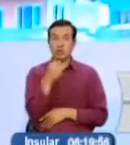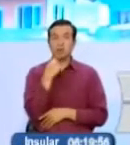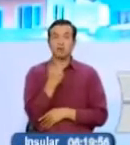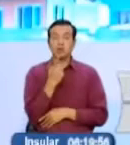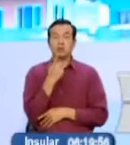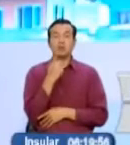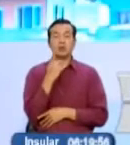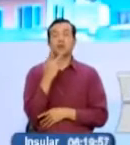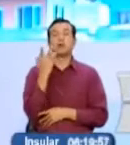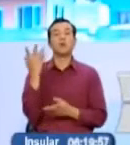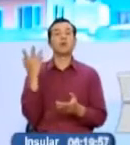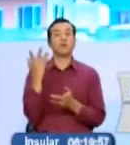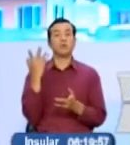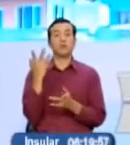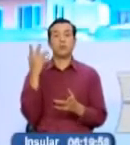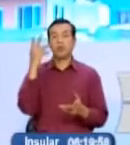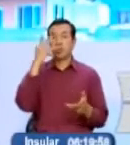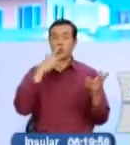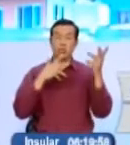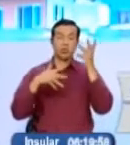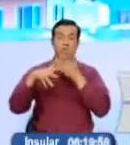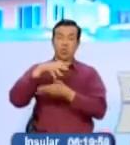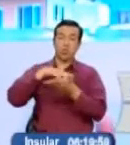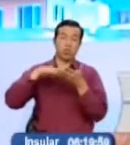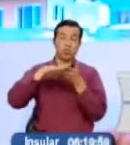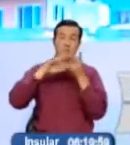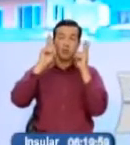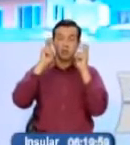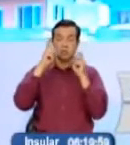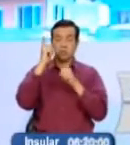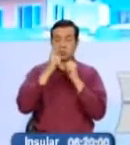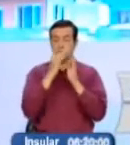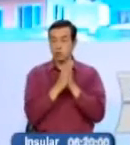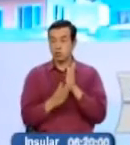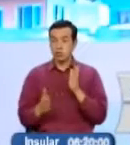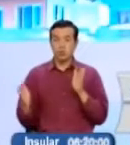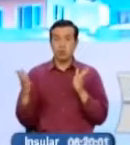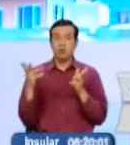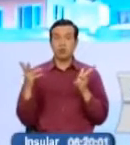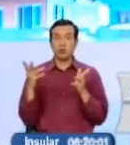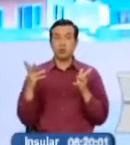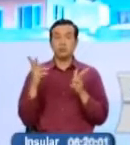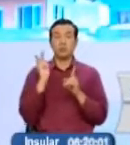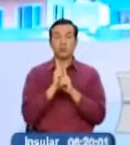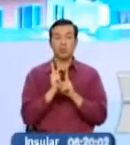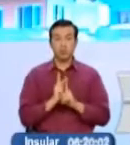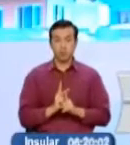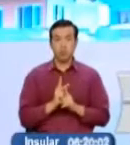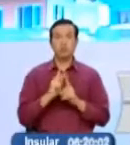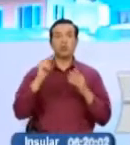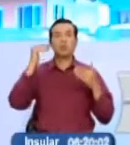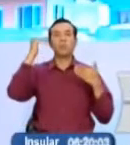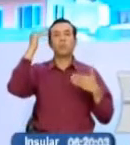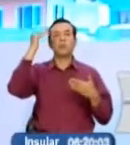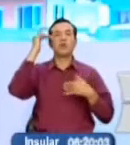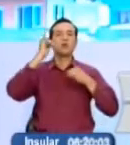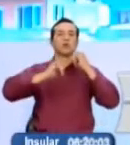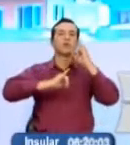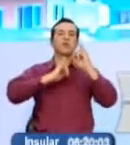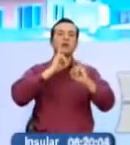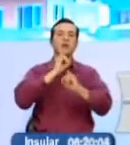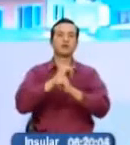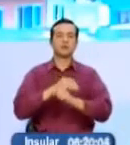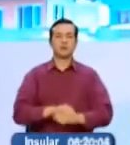el principal factor de incertidumbre en lo que resta del año serán elementos de factor político a nivel